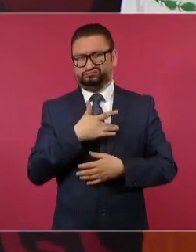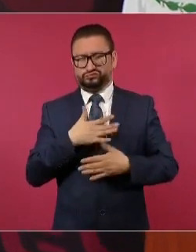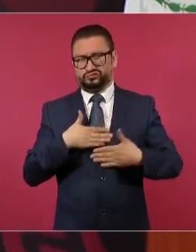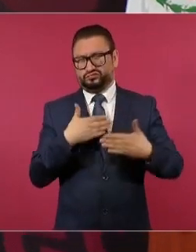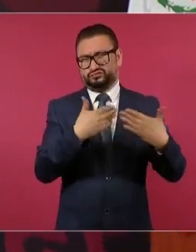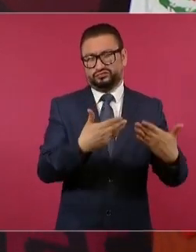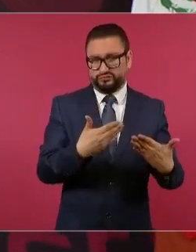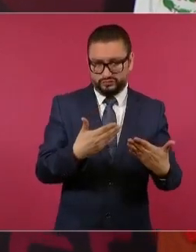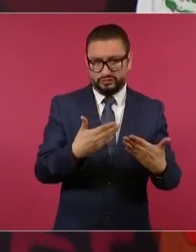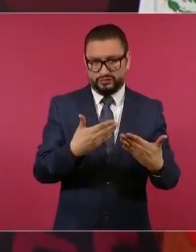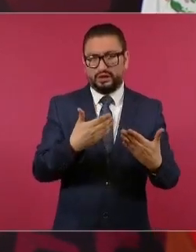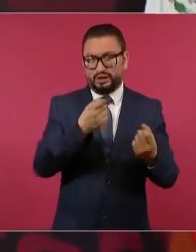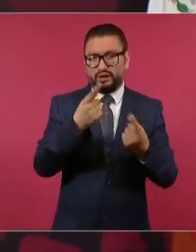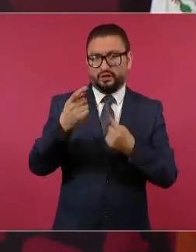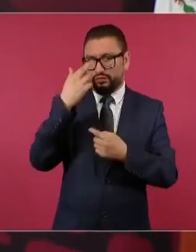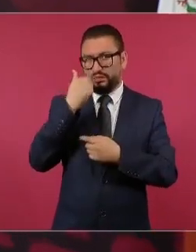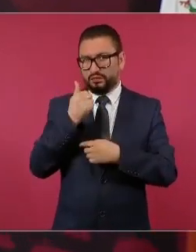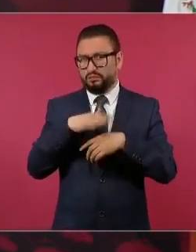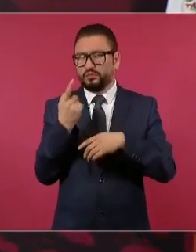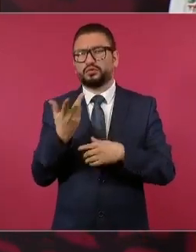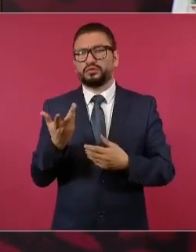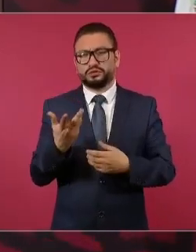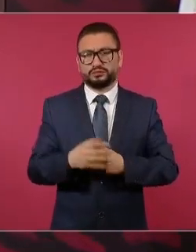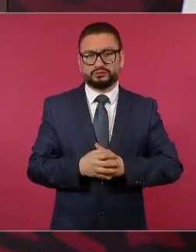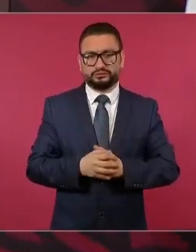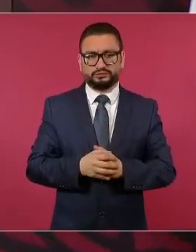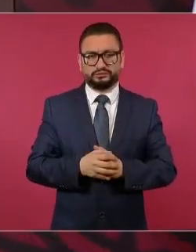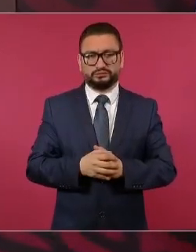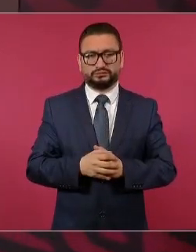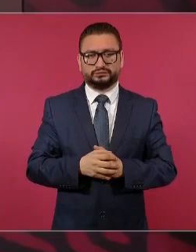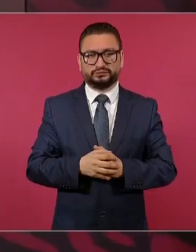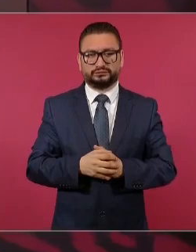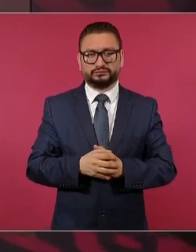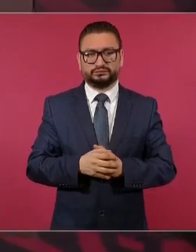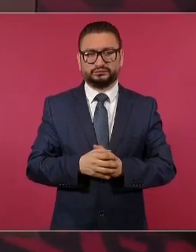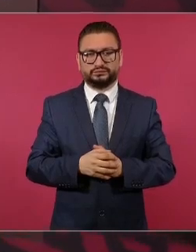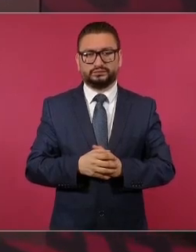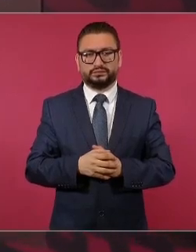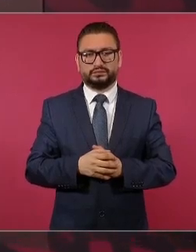razón, porque nos acababan de